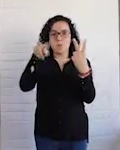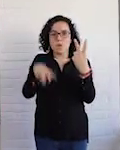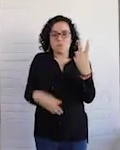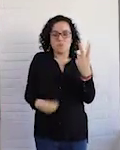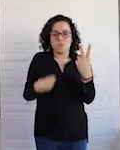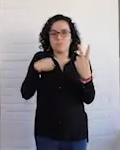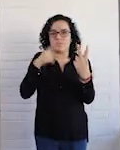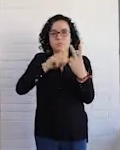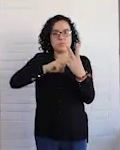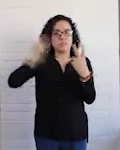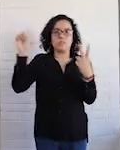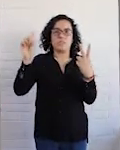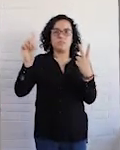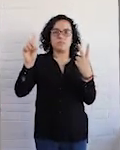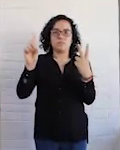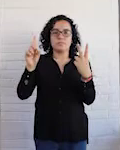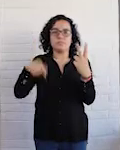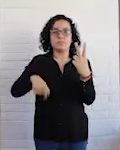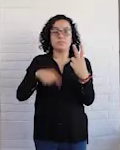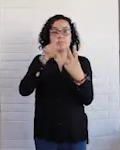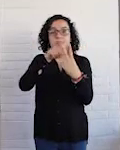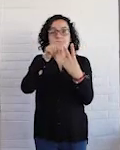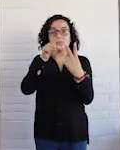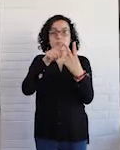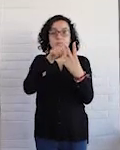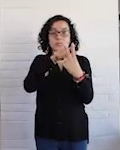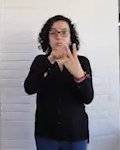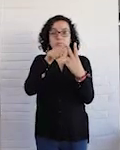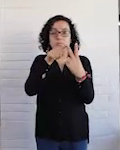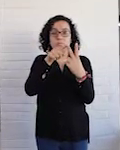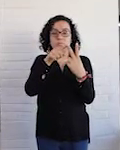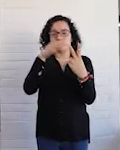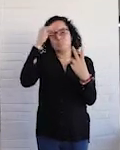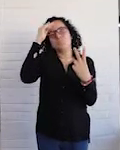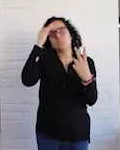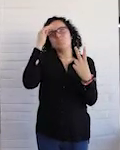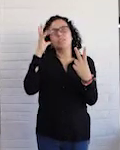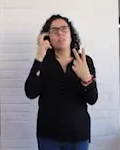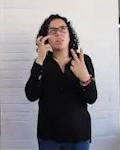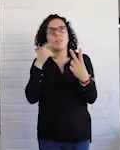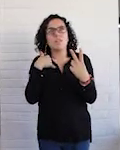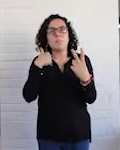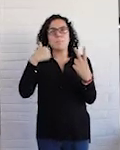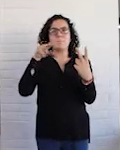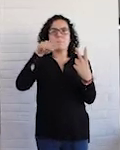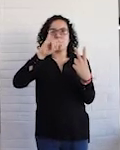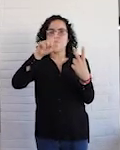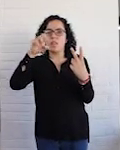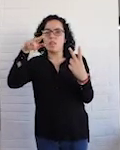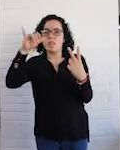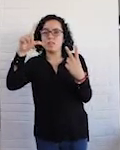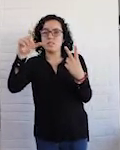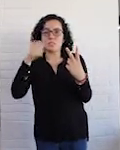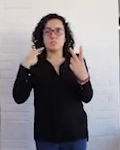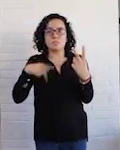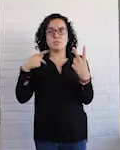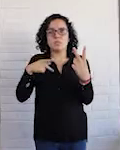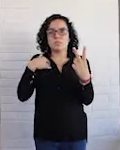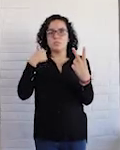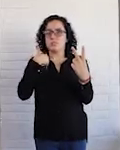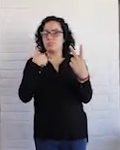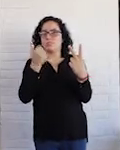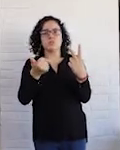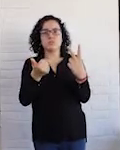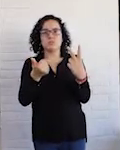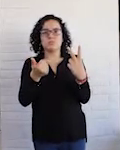distinta. Esos son los millennials que a mí me parece, cada vez que yo escucho algo decir, no entendemos a los millennials, lo que me parece que está